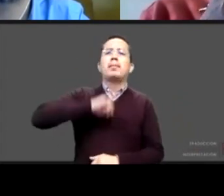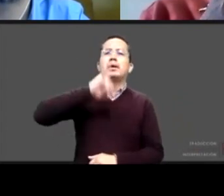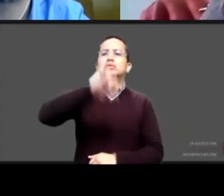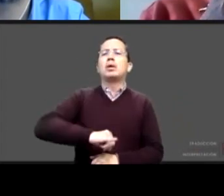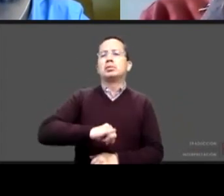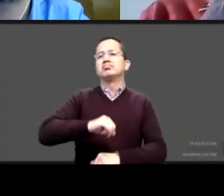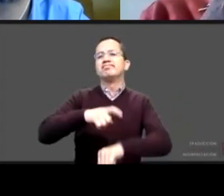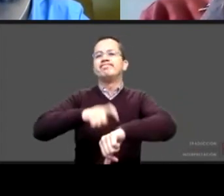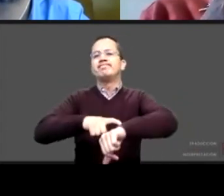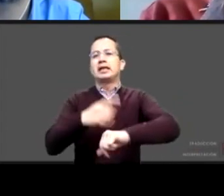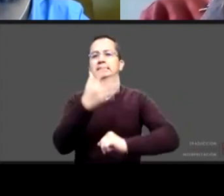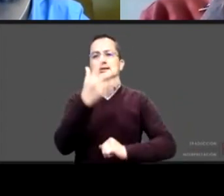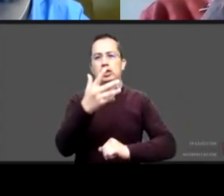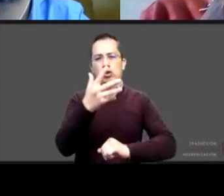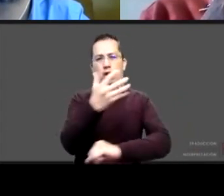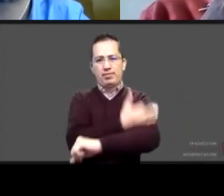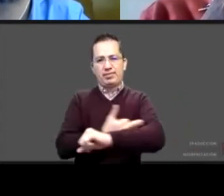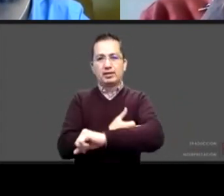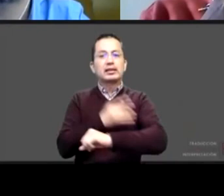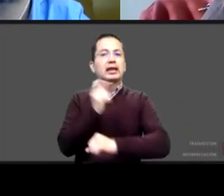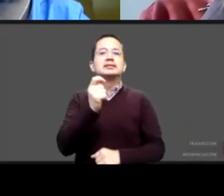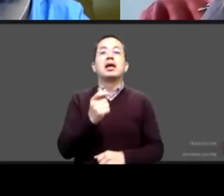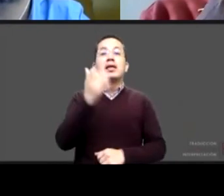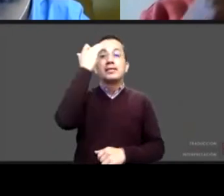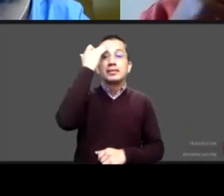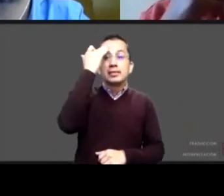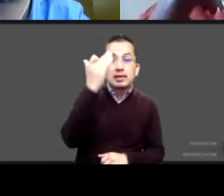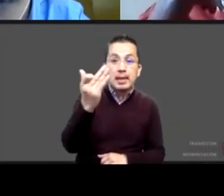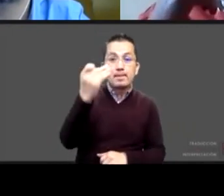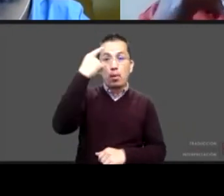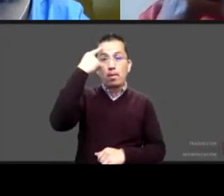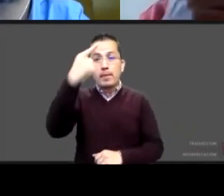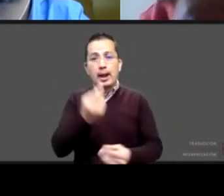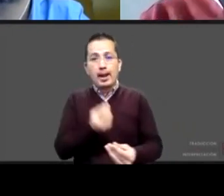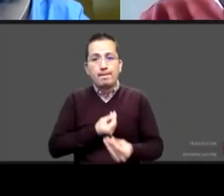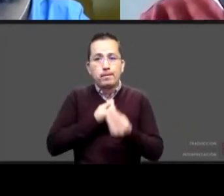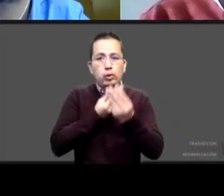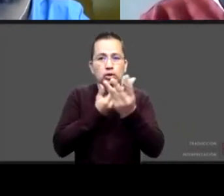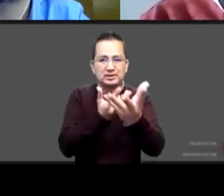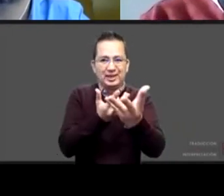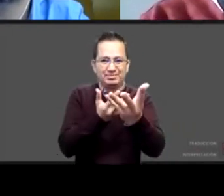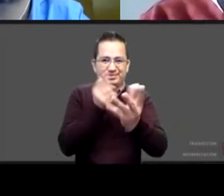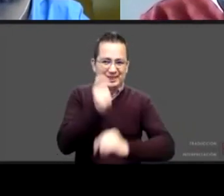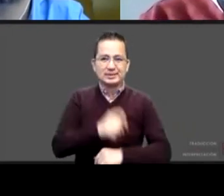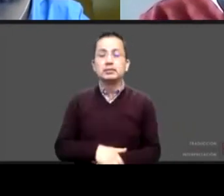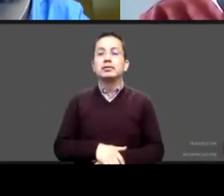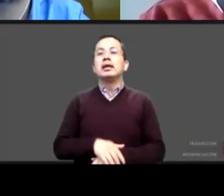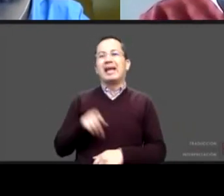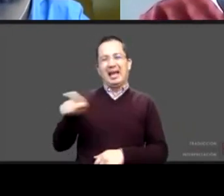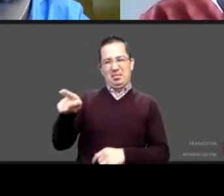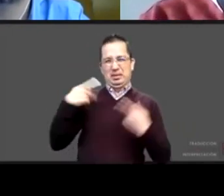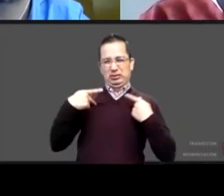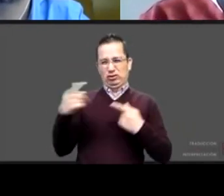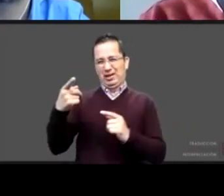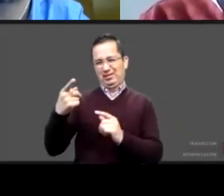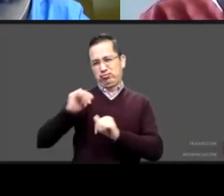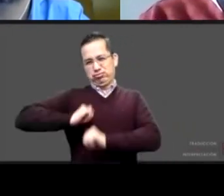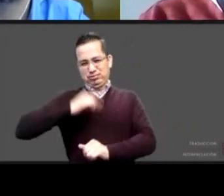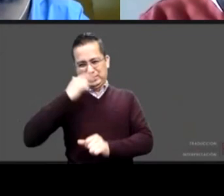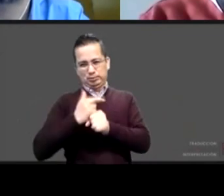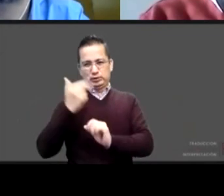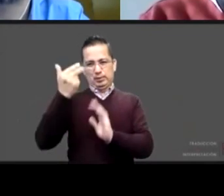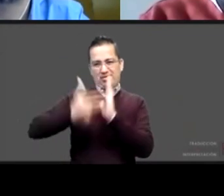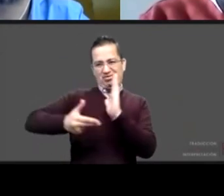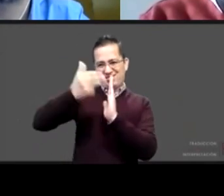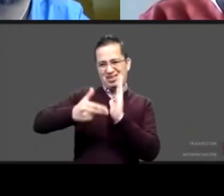llama Tiempo de Sembrar Poesía, donde los talleristas de Tiempo para Juglar nos comparten cuáles son las metodologías que utilizan